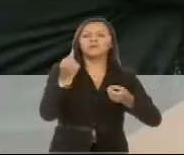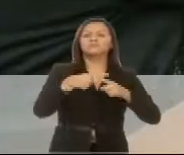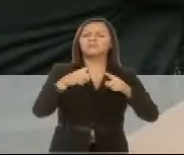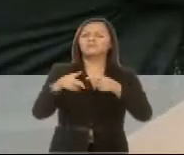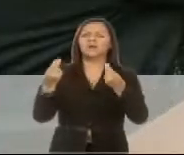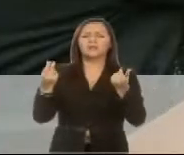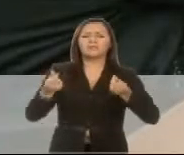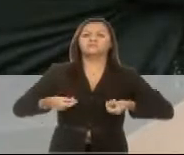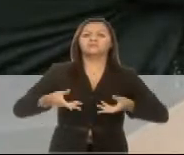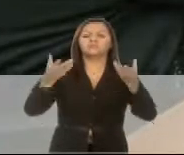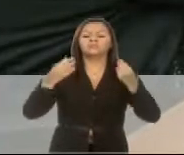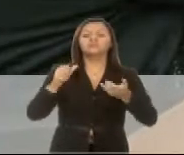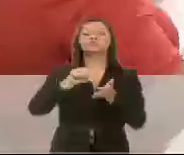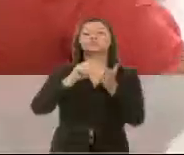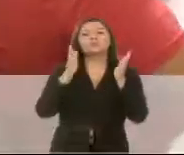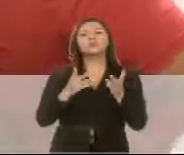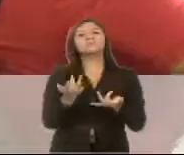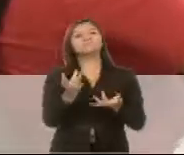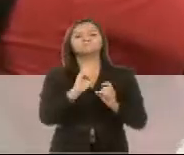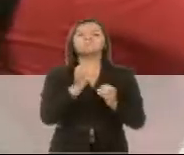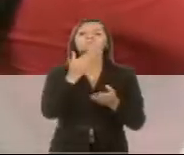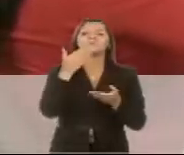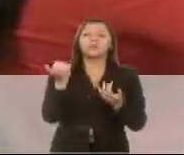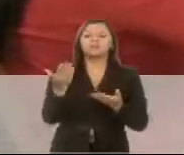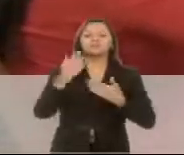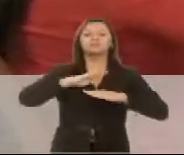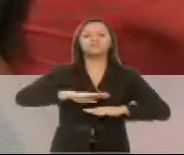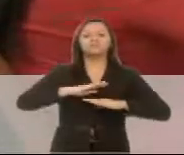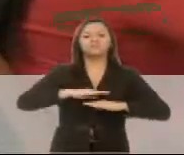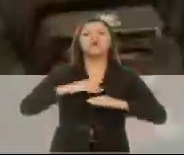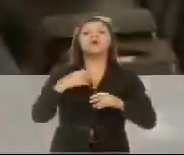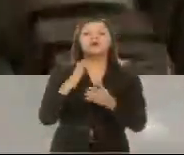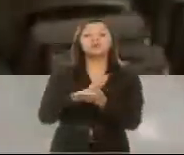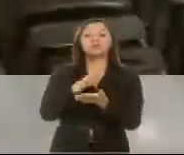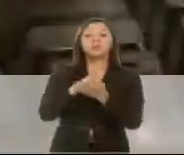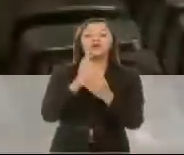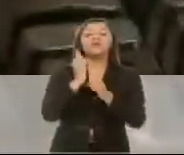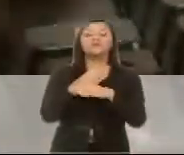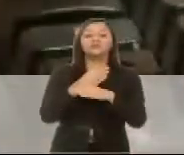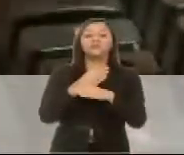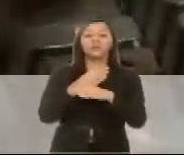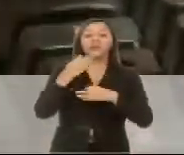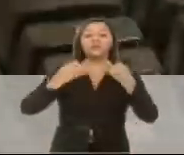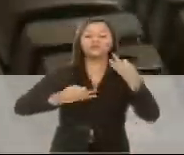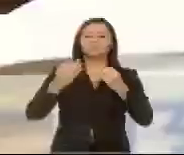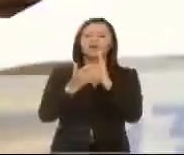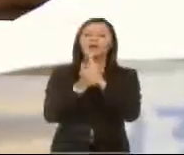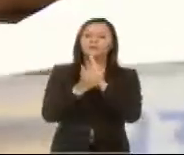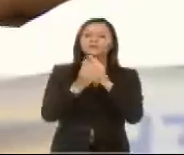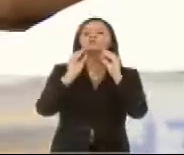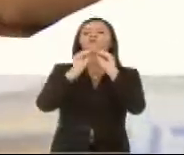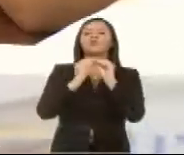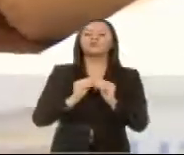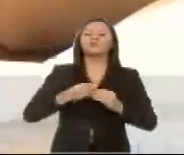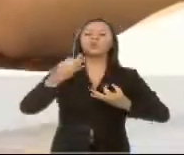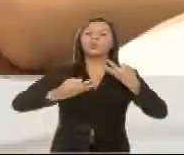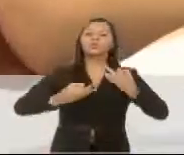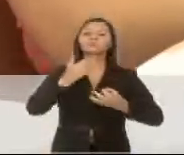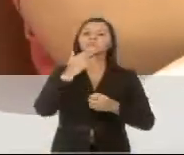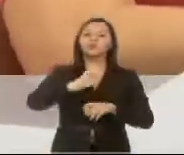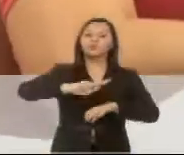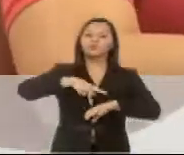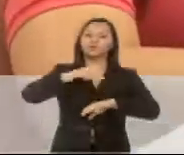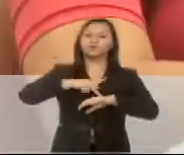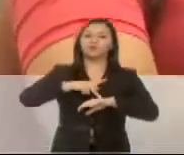una demanda permanente de la ciudadanía. La Escuela de la Función Judicial desarrollará programas de formación y capacitación que asegurarán